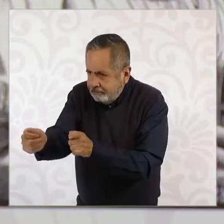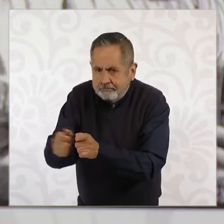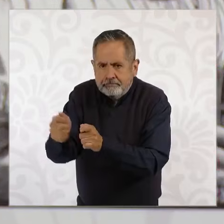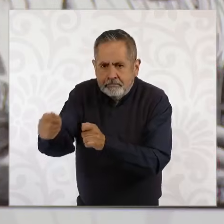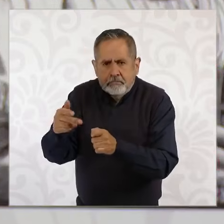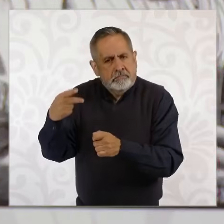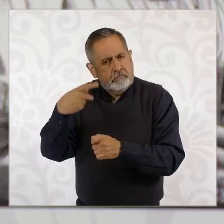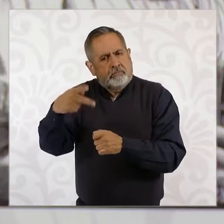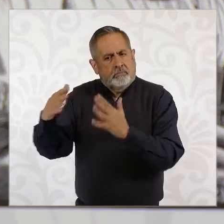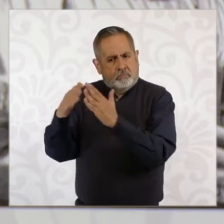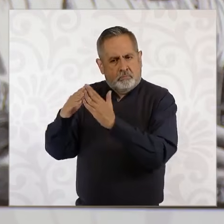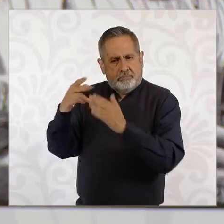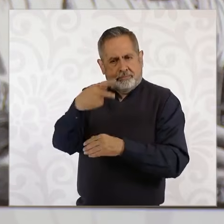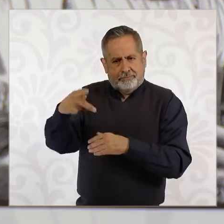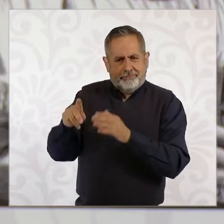en Puebla.